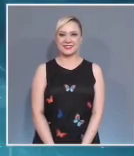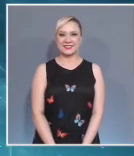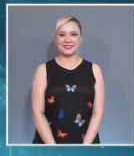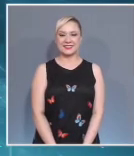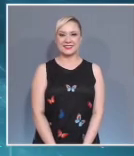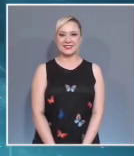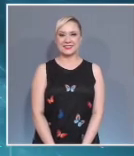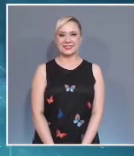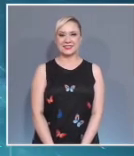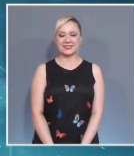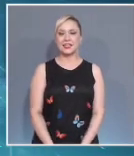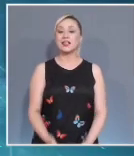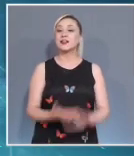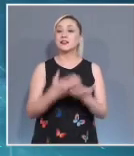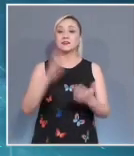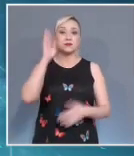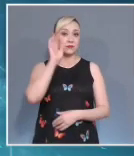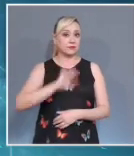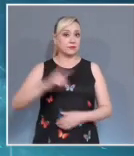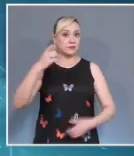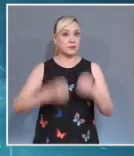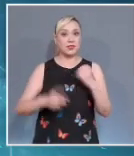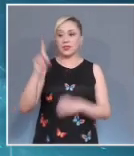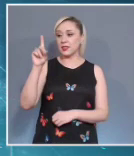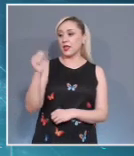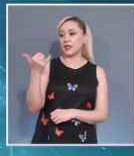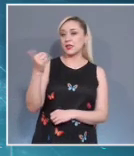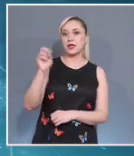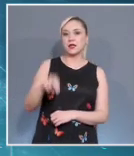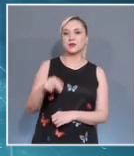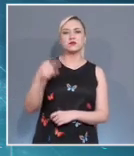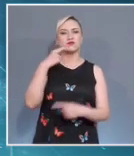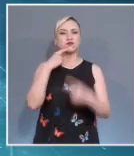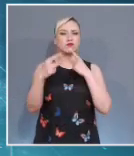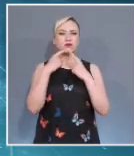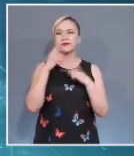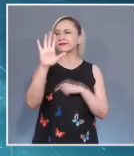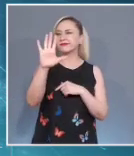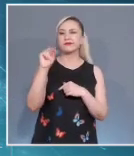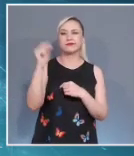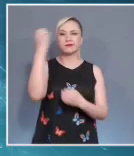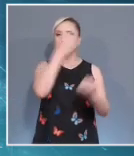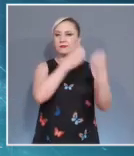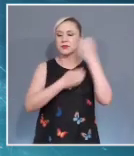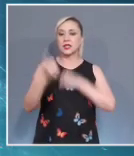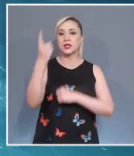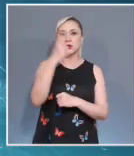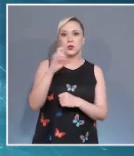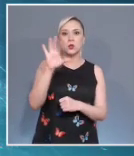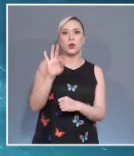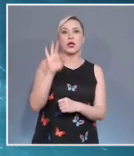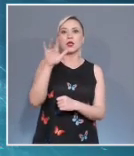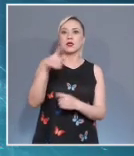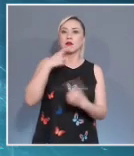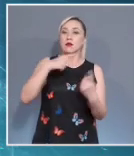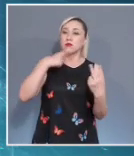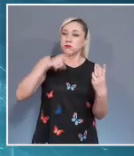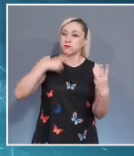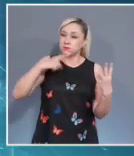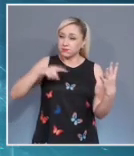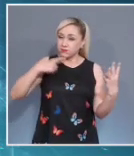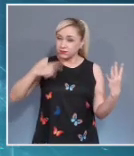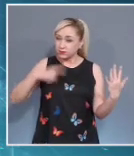El ministro Pérez Dayán resolvió no analizar el fondo de las 147 controversias contra la primera parte de las